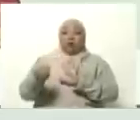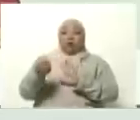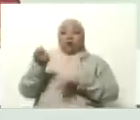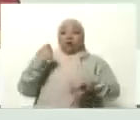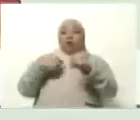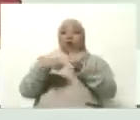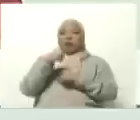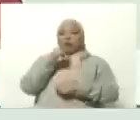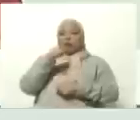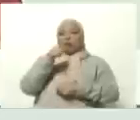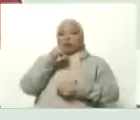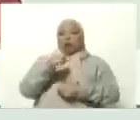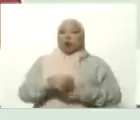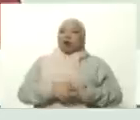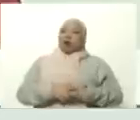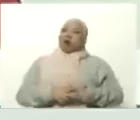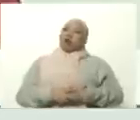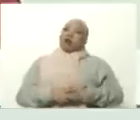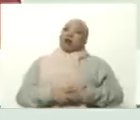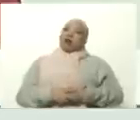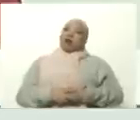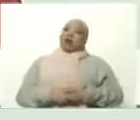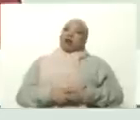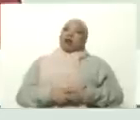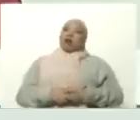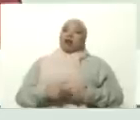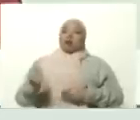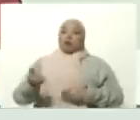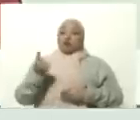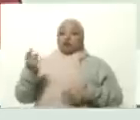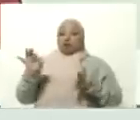pobres. Ni uno solo lo hace.